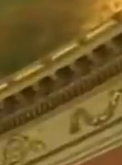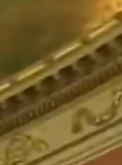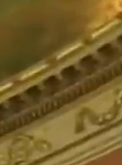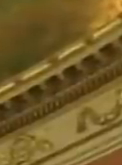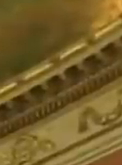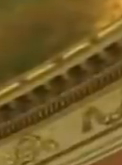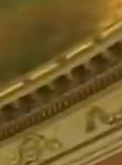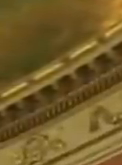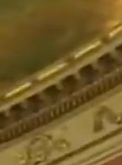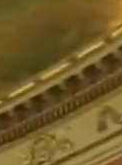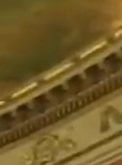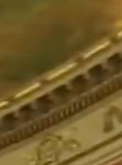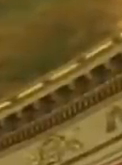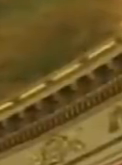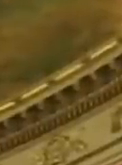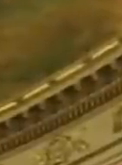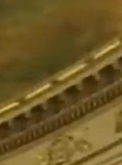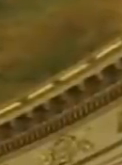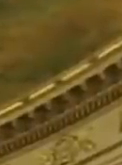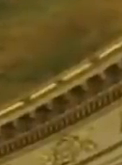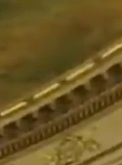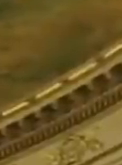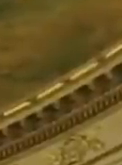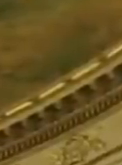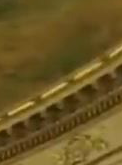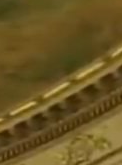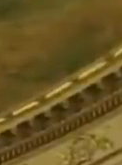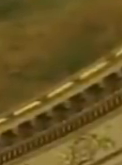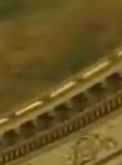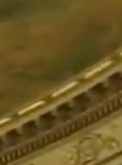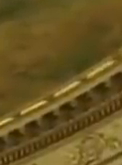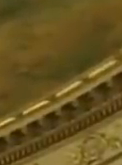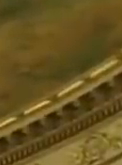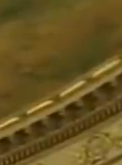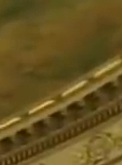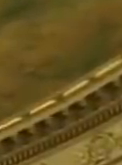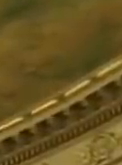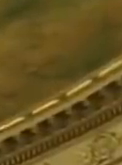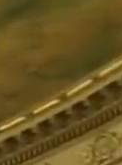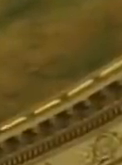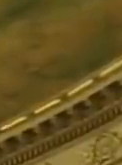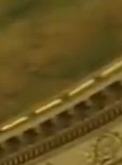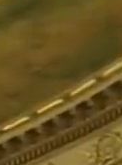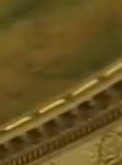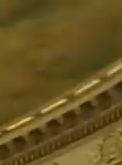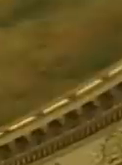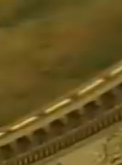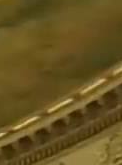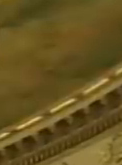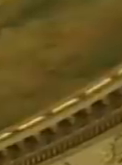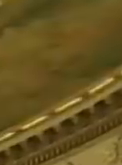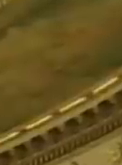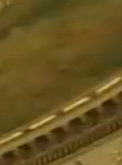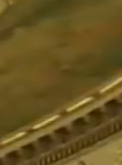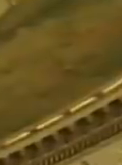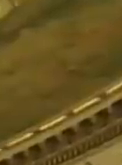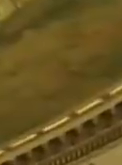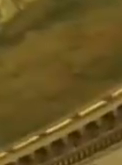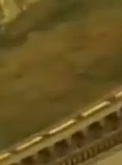las luchas en defensa de la patria, de la paz, de la libertad. También un hombre de una sola